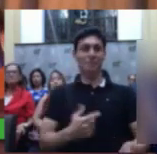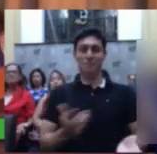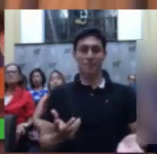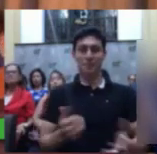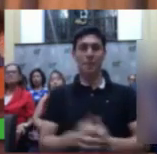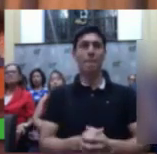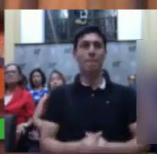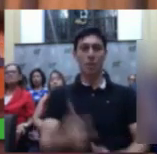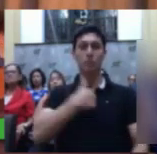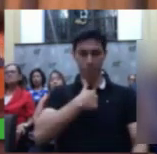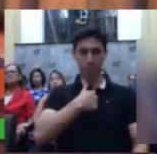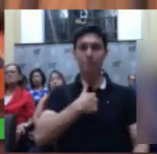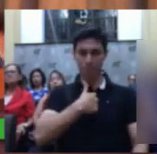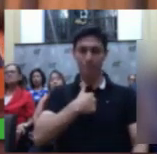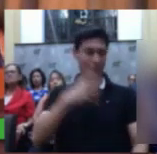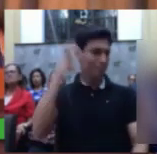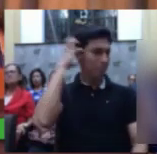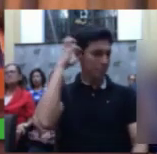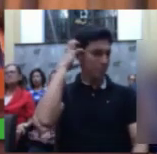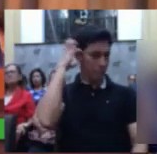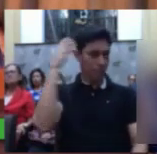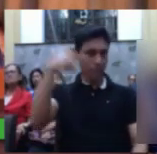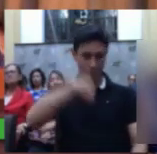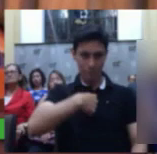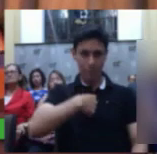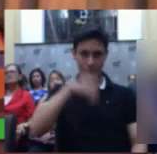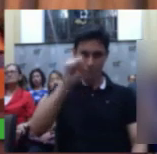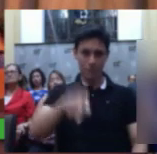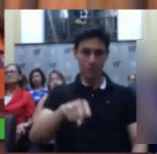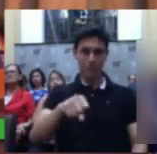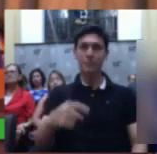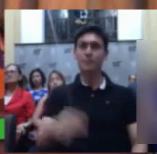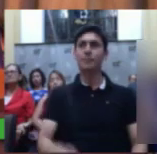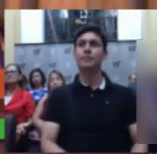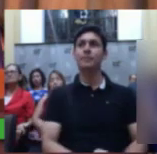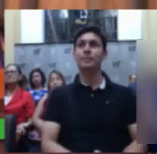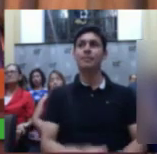Soy un miraflorino fervoroso, aunque algo extraño.